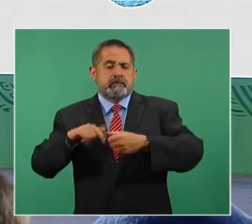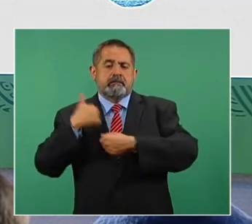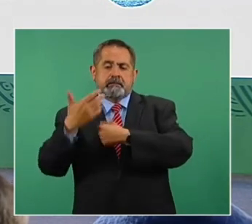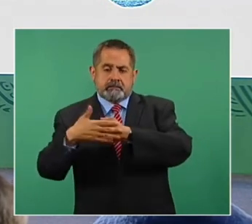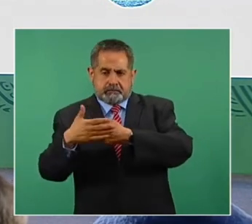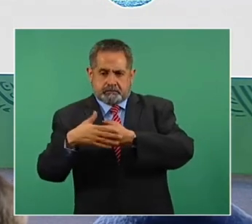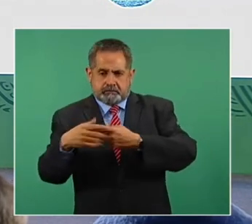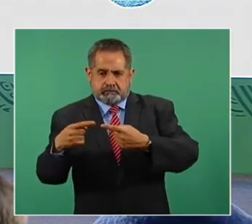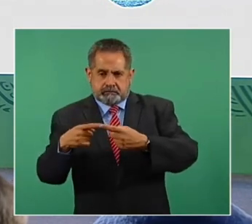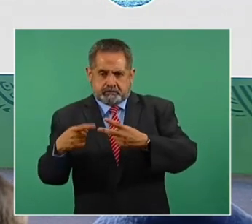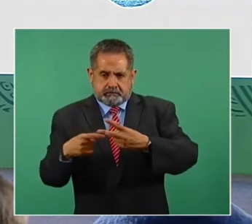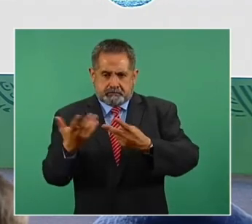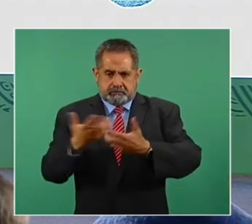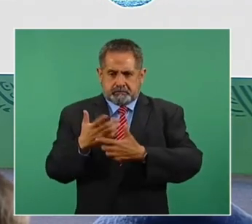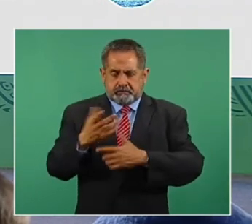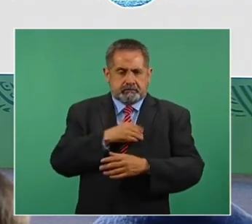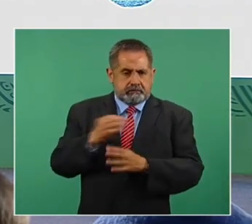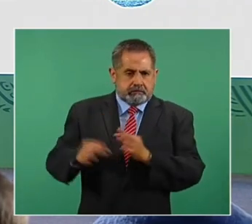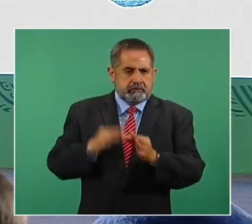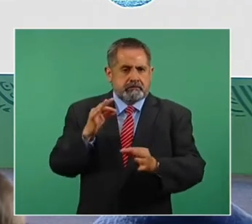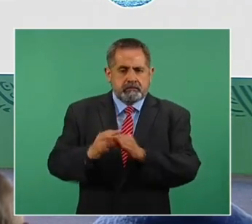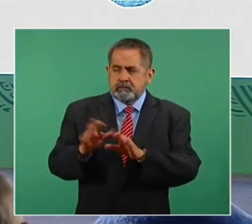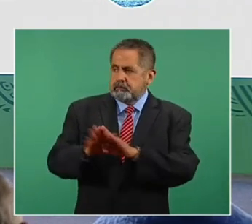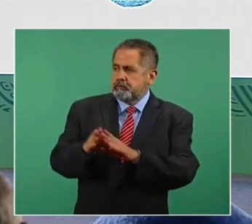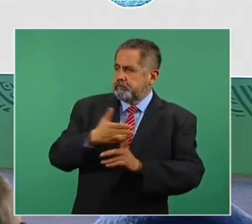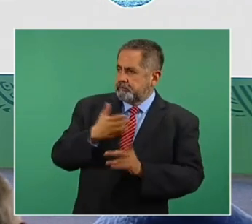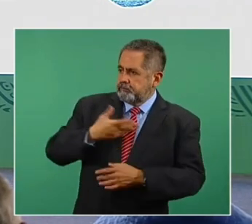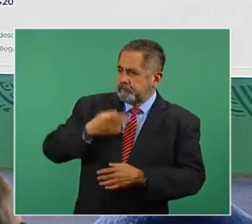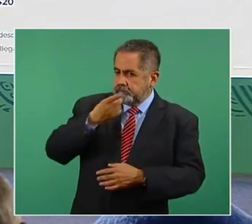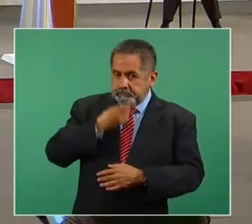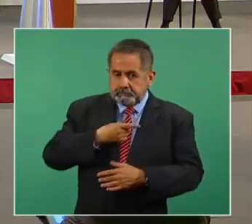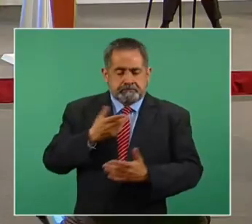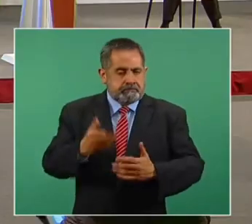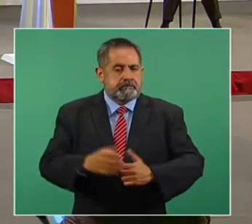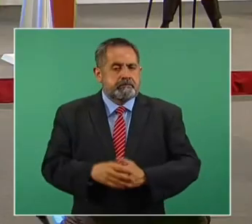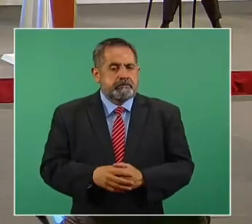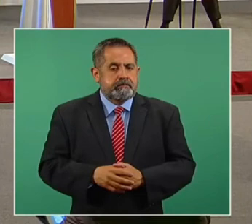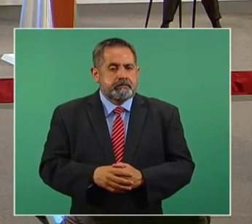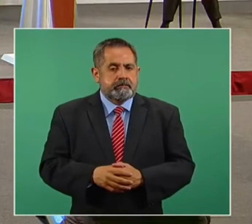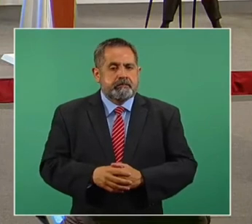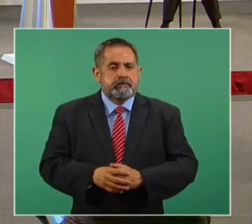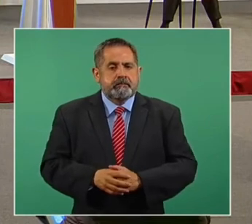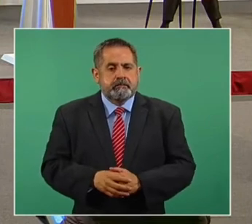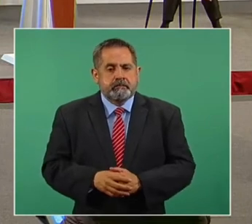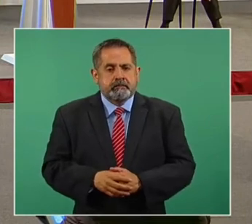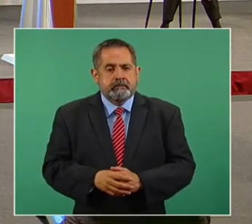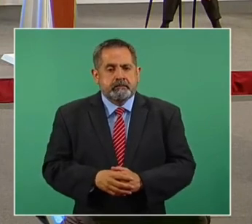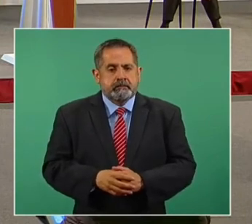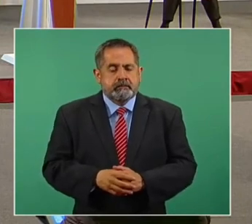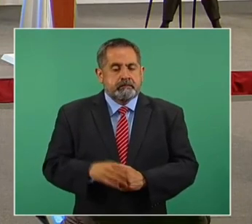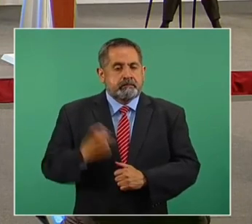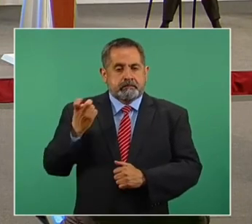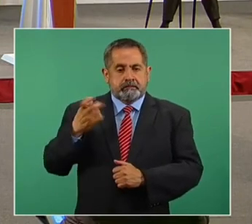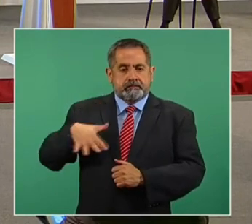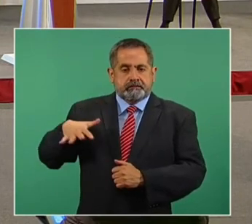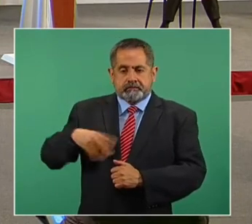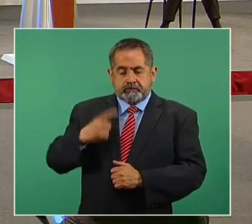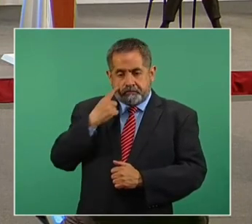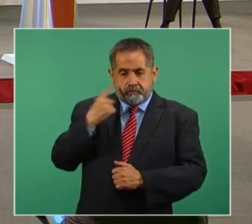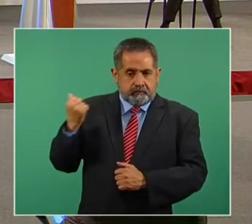que vamos a tomar para cumplir la instrucción que nos ha dado el presidente de la República. La siguiente, gracias. Bueno, eso es lo que les acaba ya